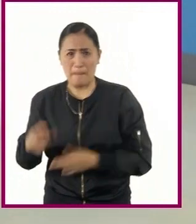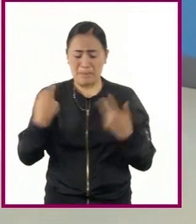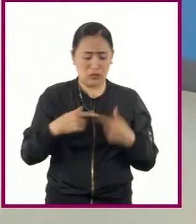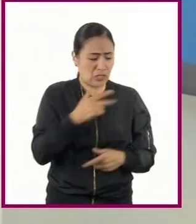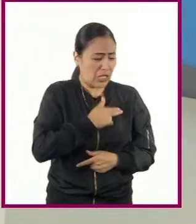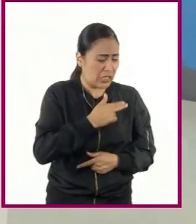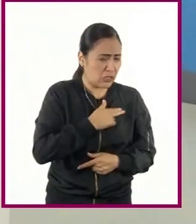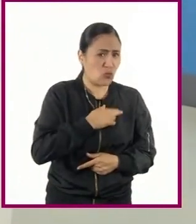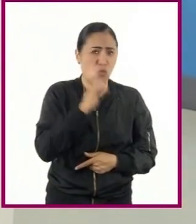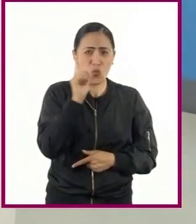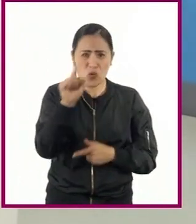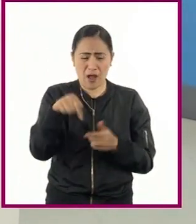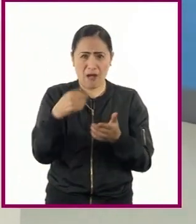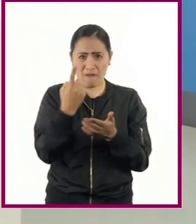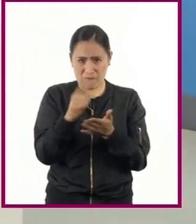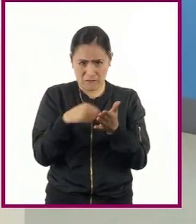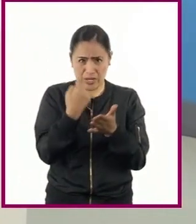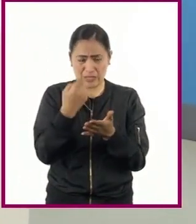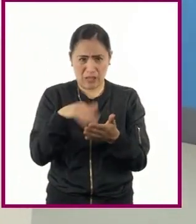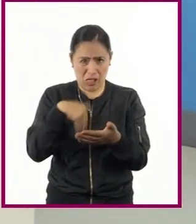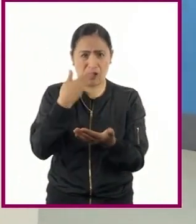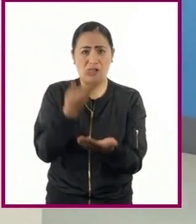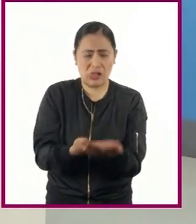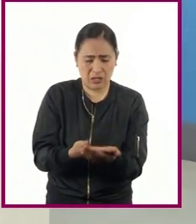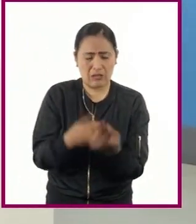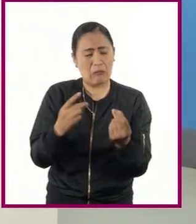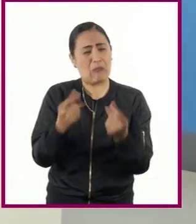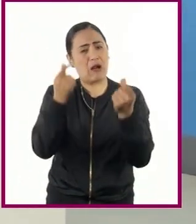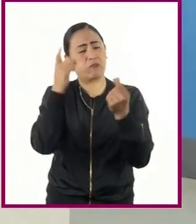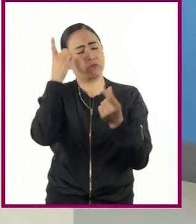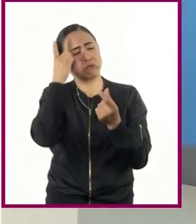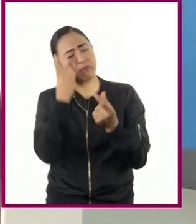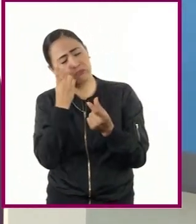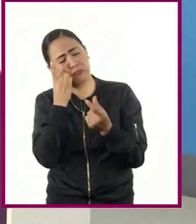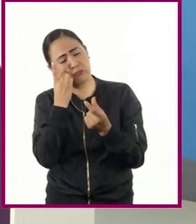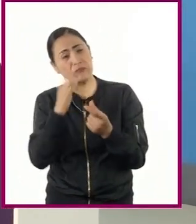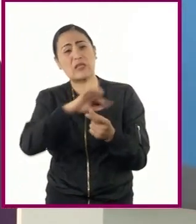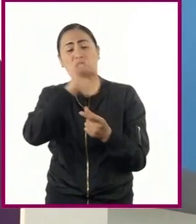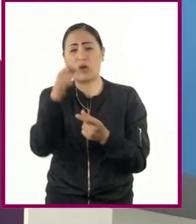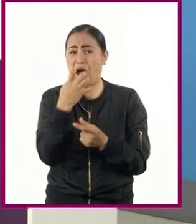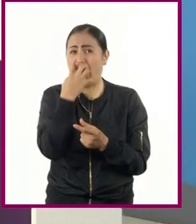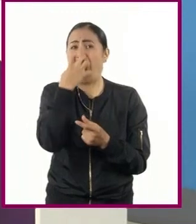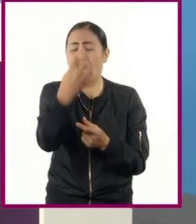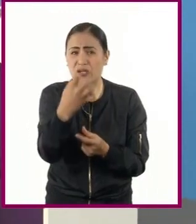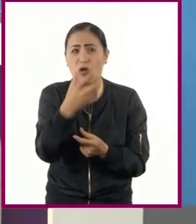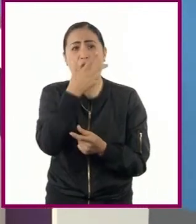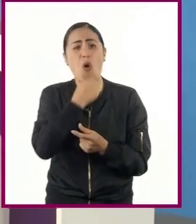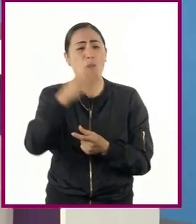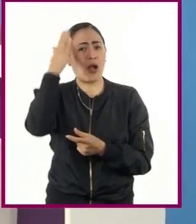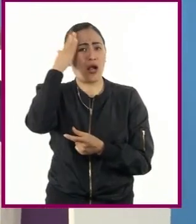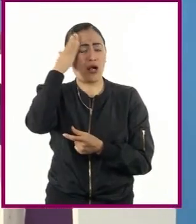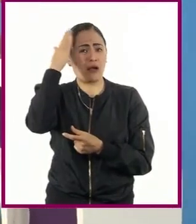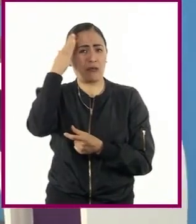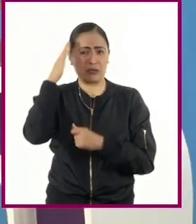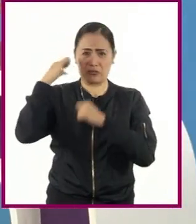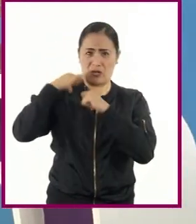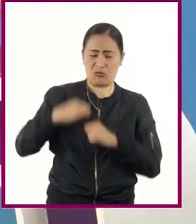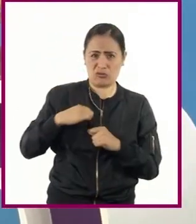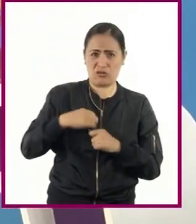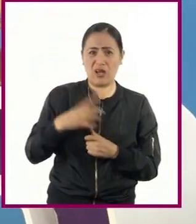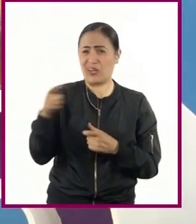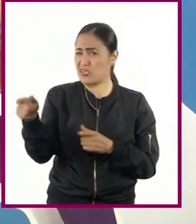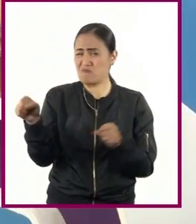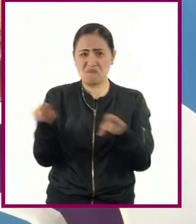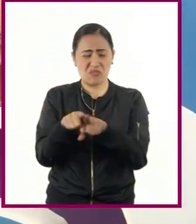vez me tropecé y me caí. Me quedé dormida al instante. Me despertó un grito, un comandante, un teniente joven. También